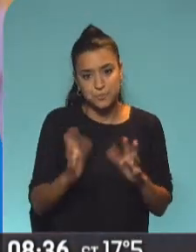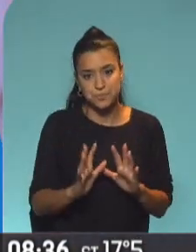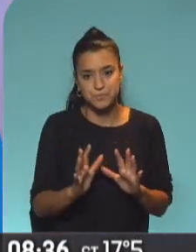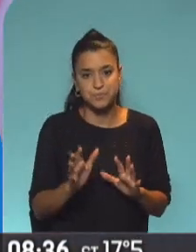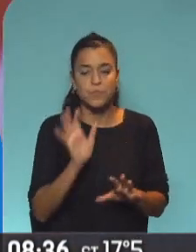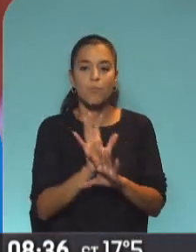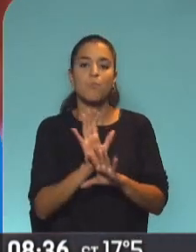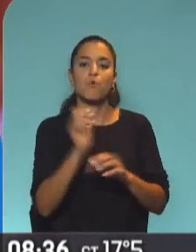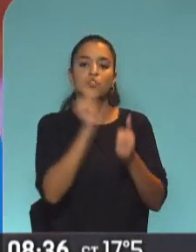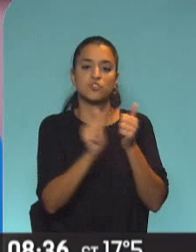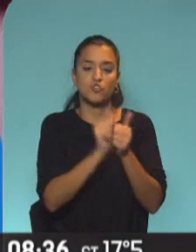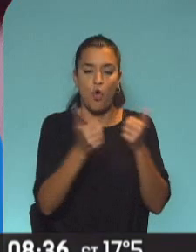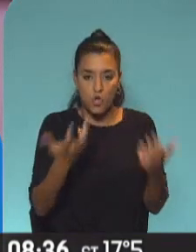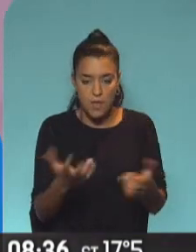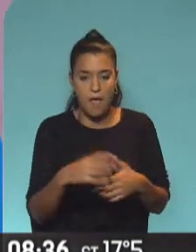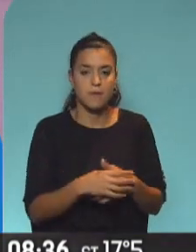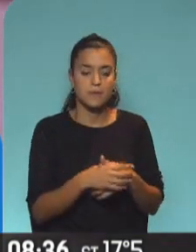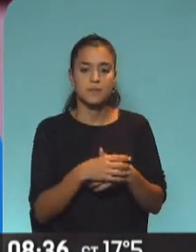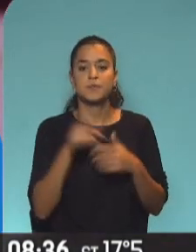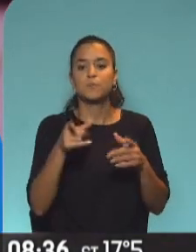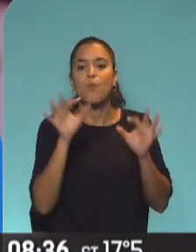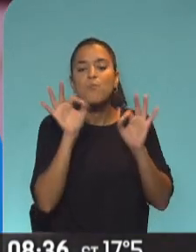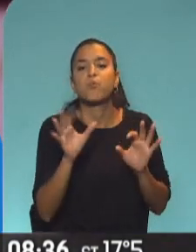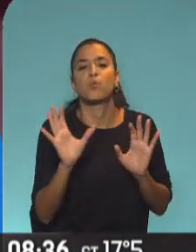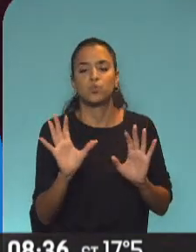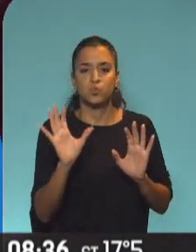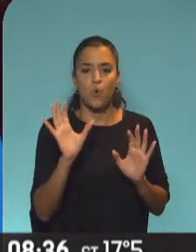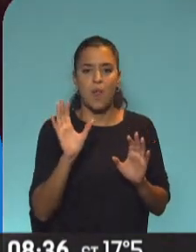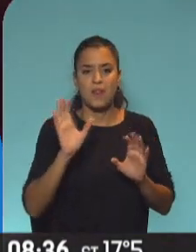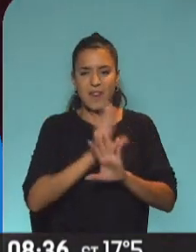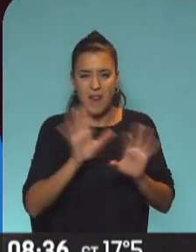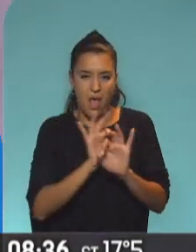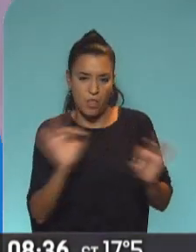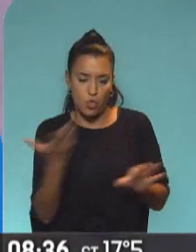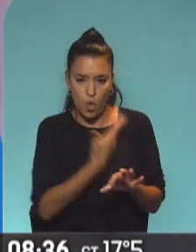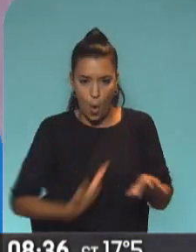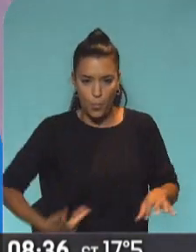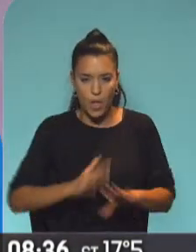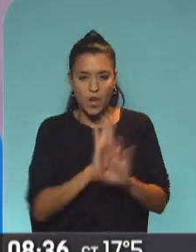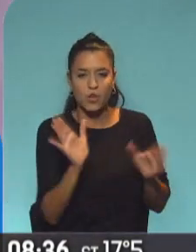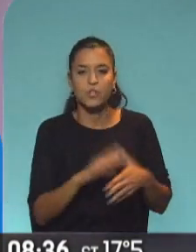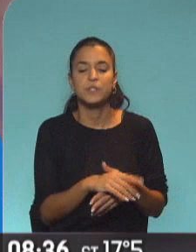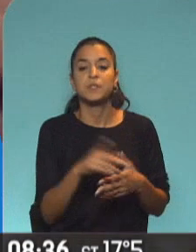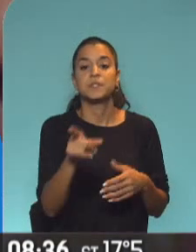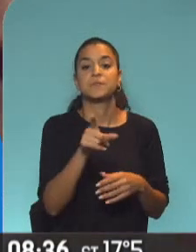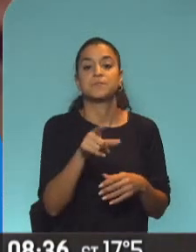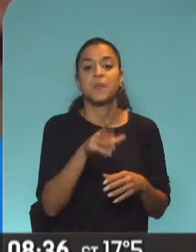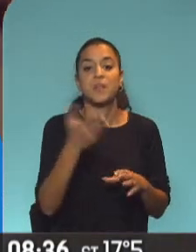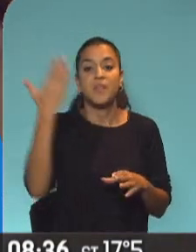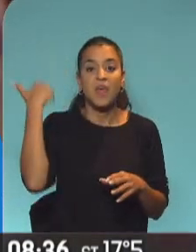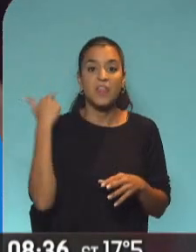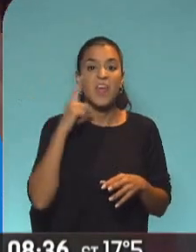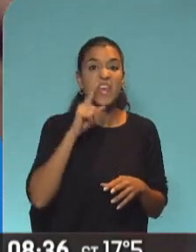una historia, ¿no es cierto?, porque no hay que, digamos, puntualizar en ningún gobierno. Desde el golpe a Arturo Umberto